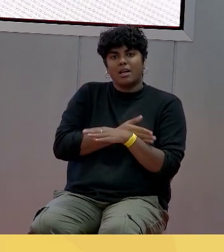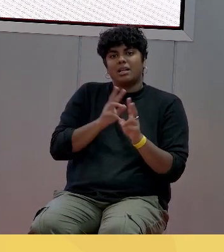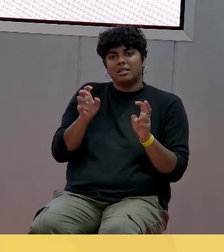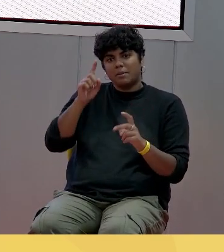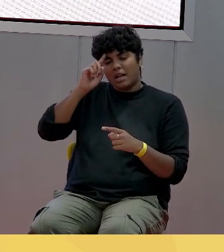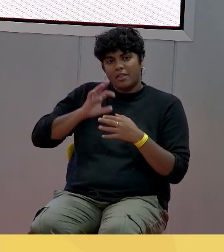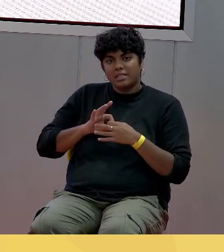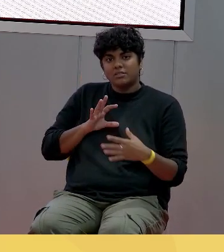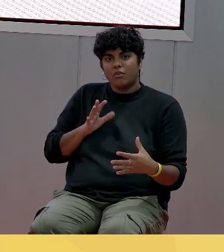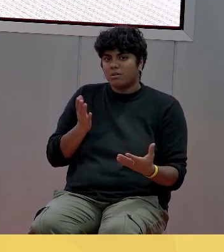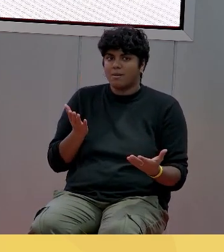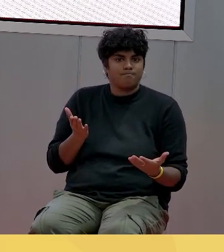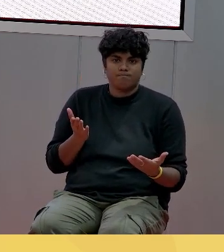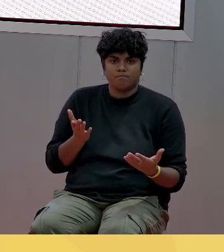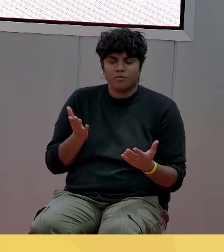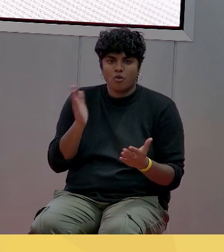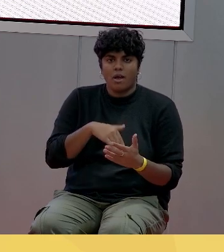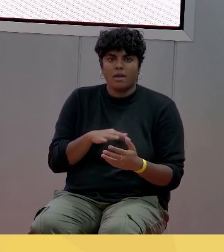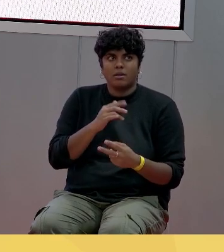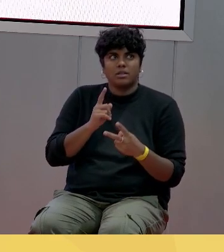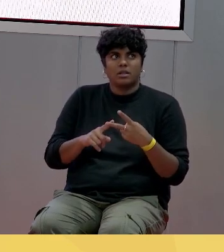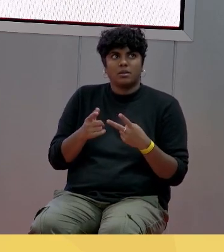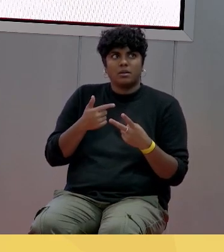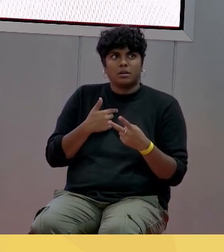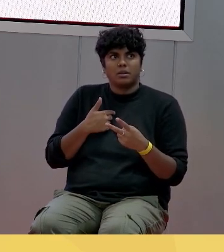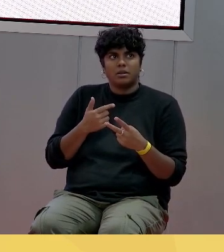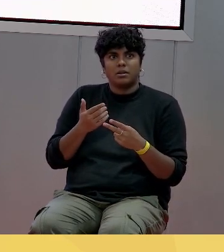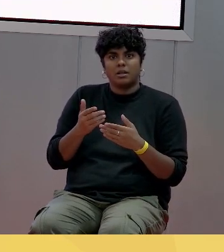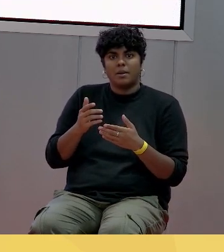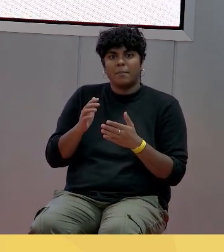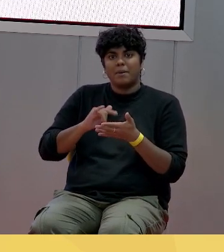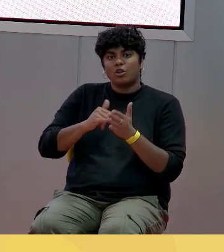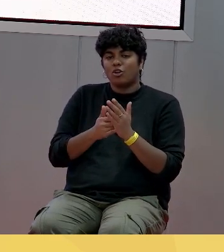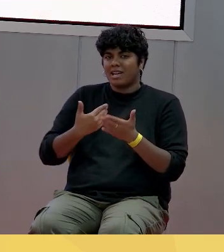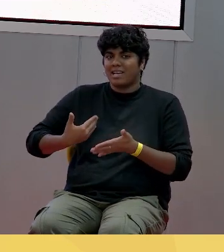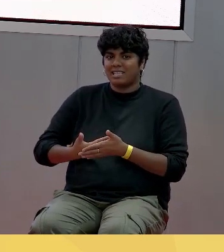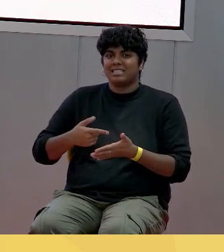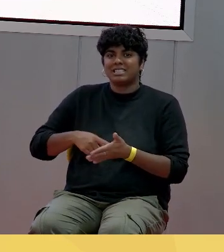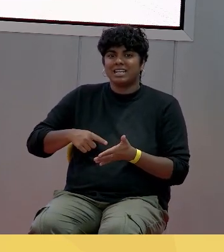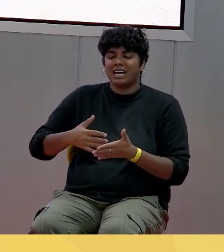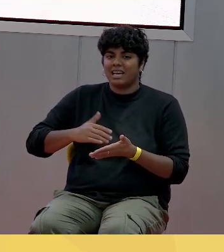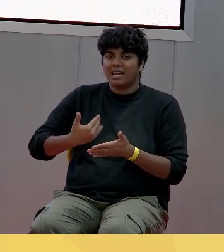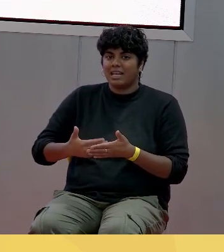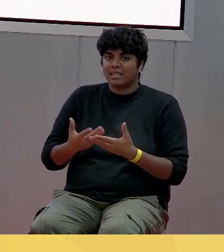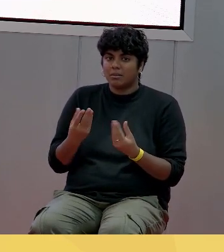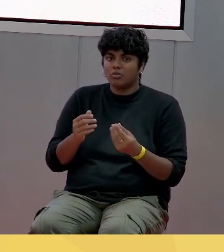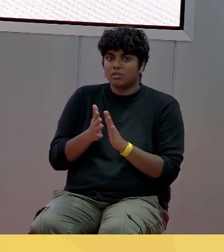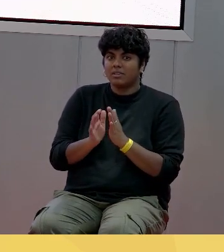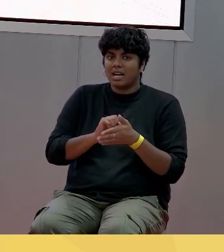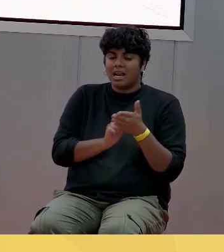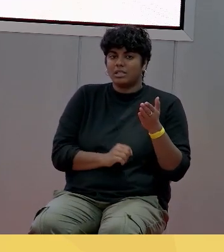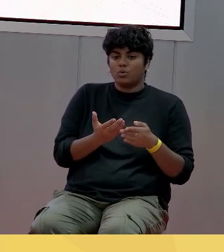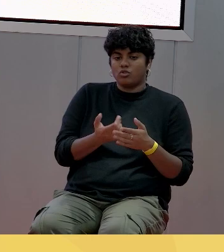que no se conoce la lista completa de autores, que la metodología es demasiado exigente y por tanto excluye demasiados artículos de